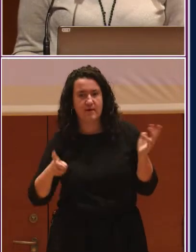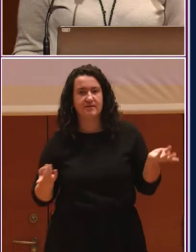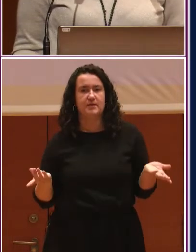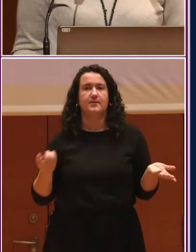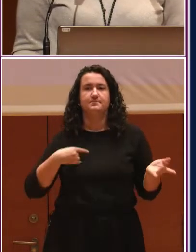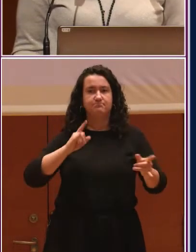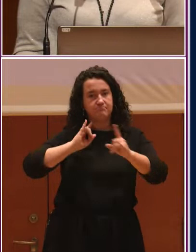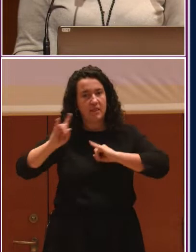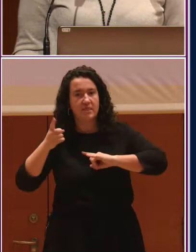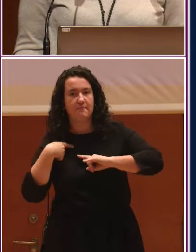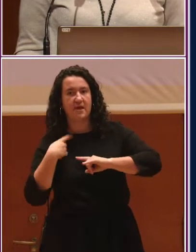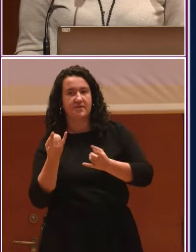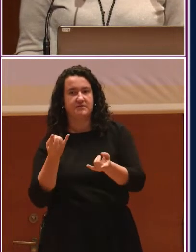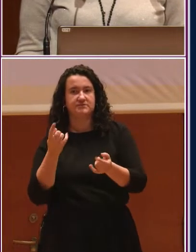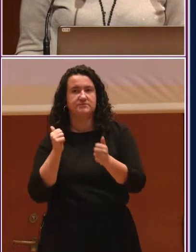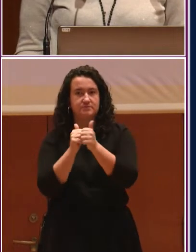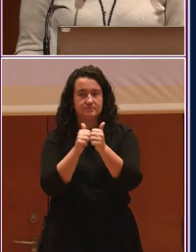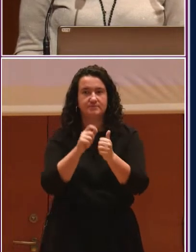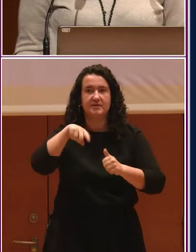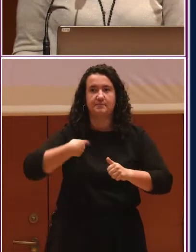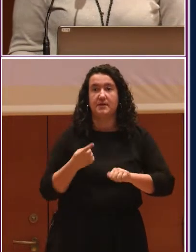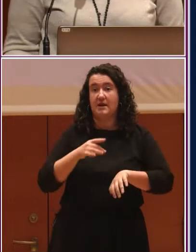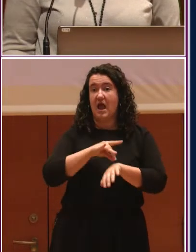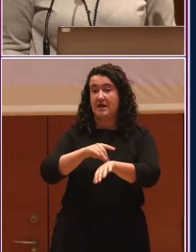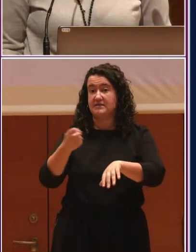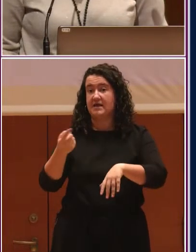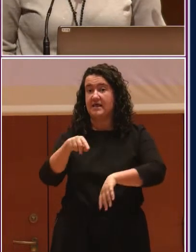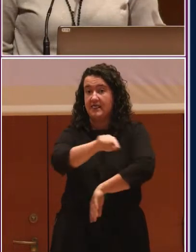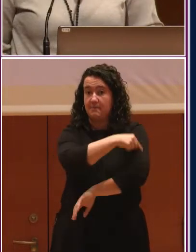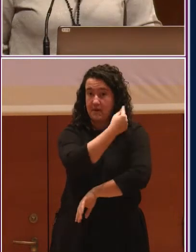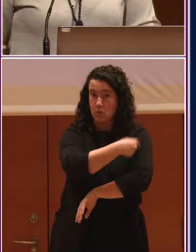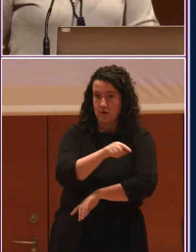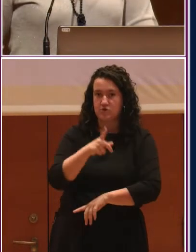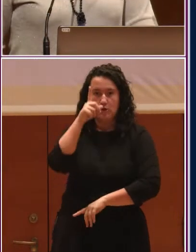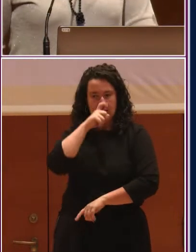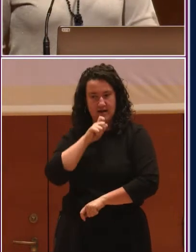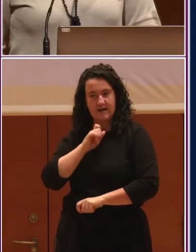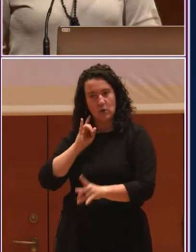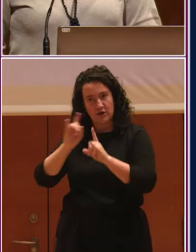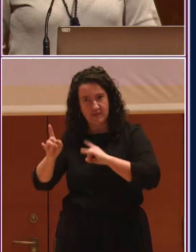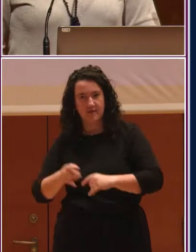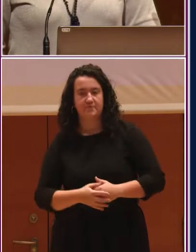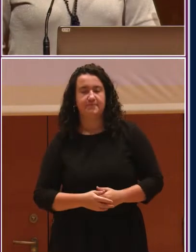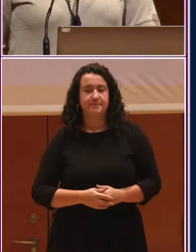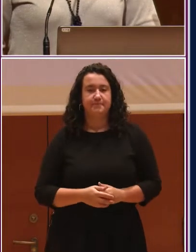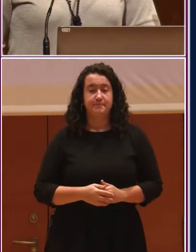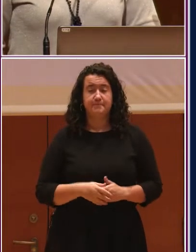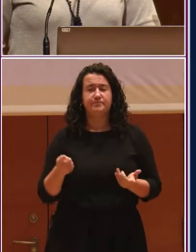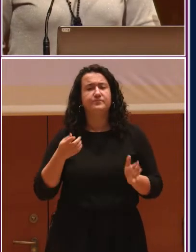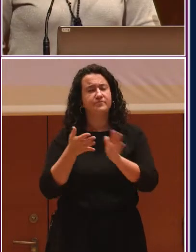información acerca de la dependencia y informática llamada de